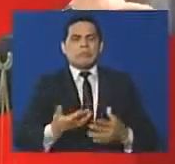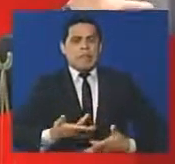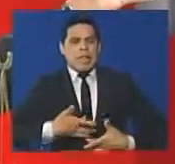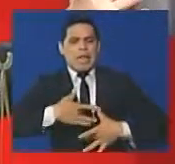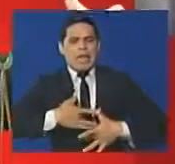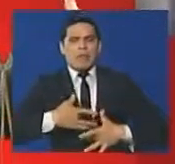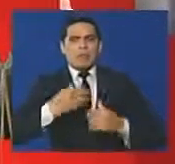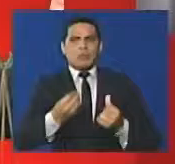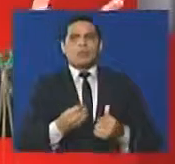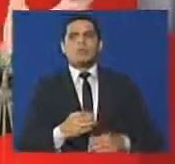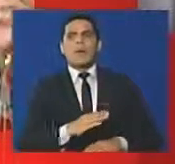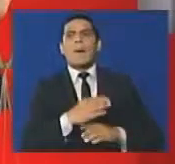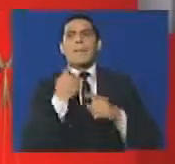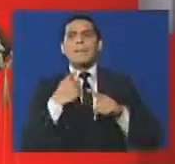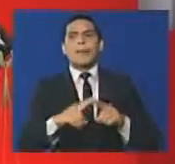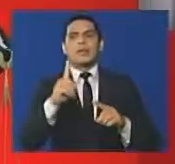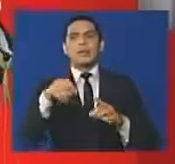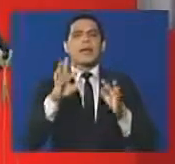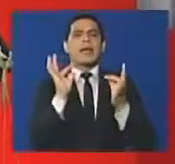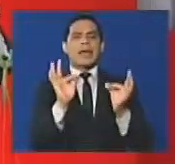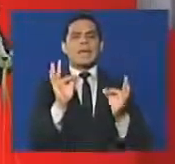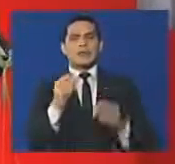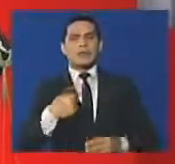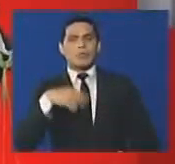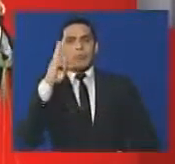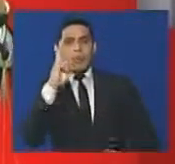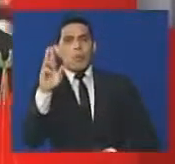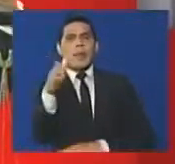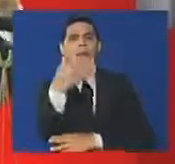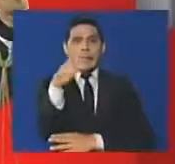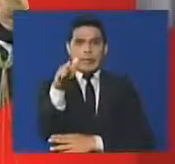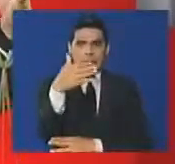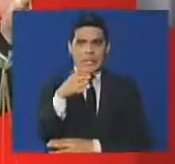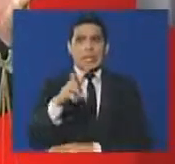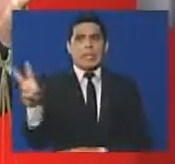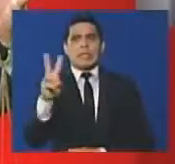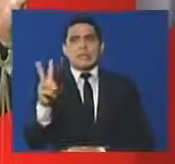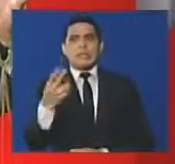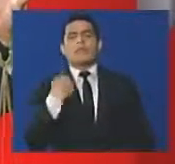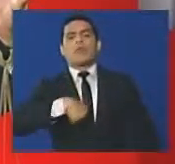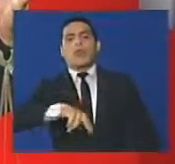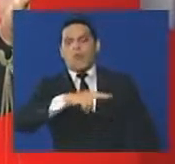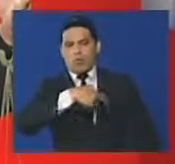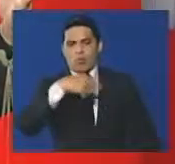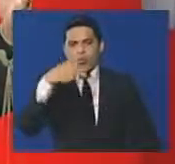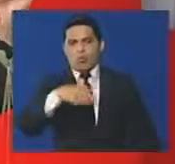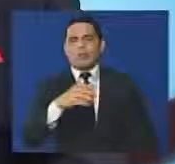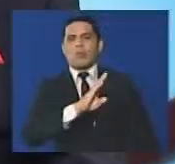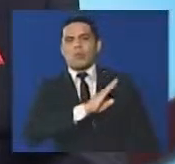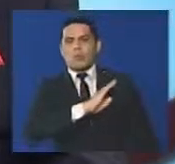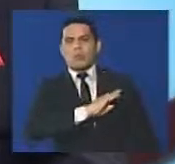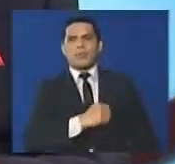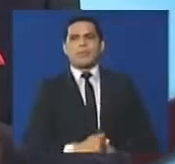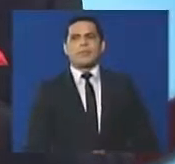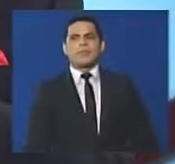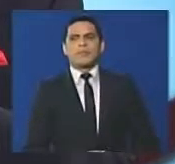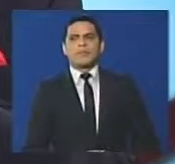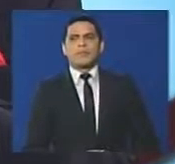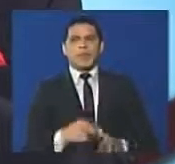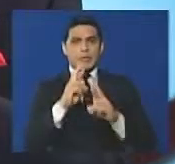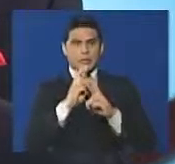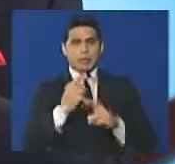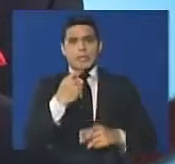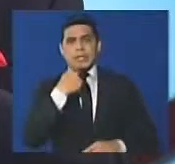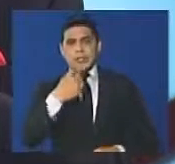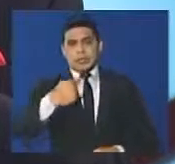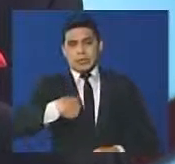América Latina. Pero en especial cuando tú ves ese pabellón y tú dices, esto es lo nuestro. Lo que usted está diciendo uno lo